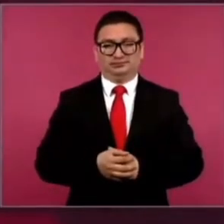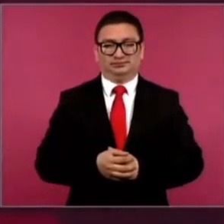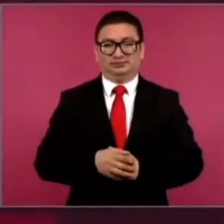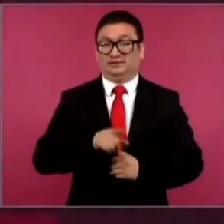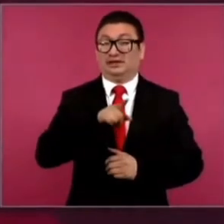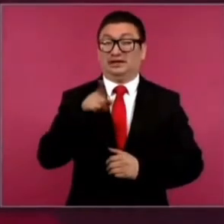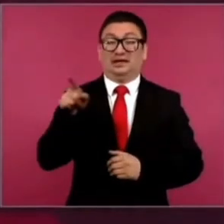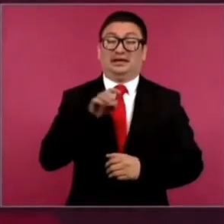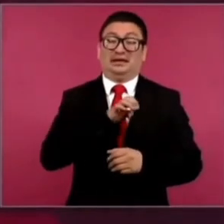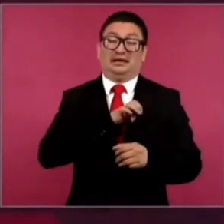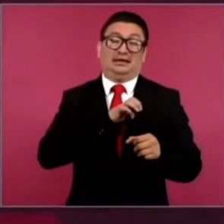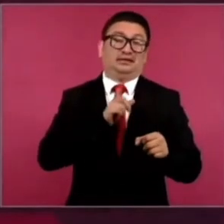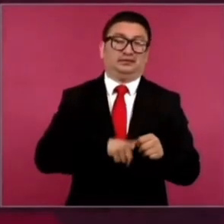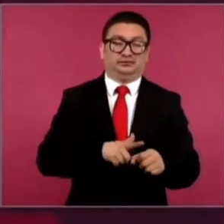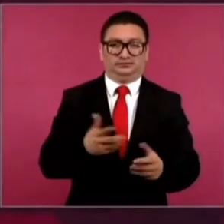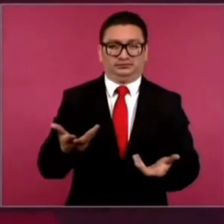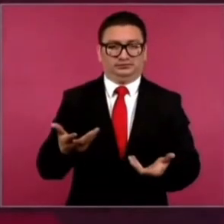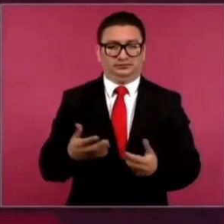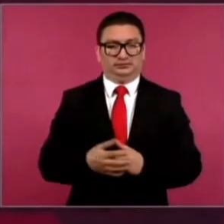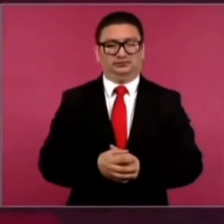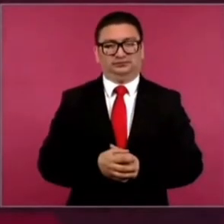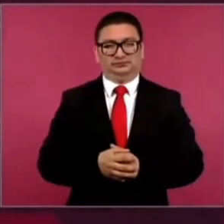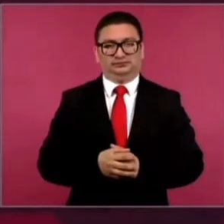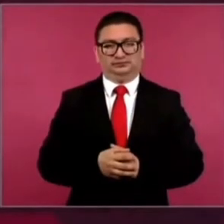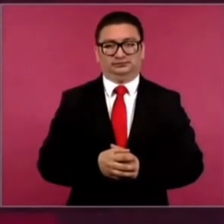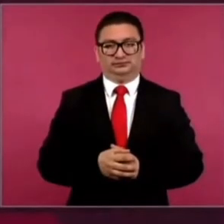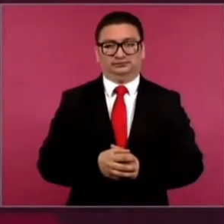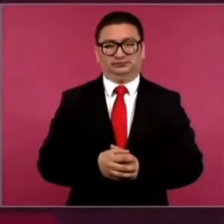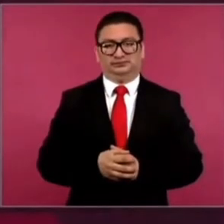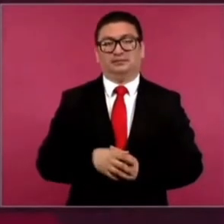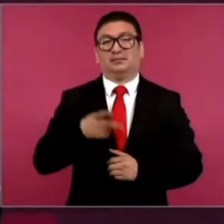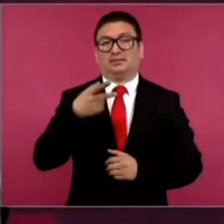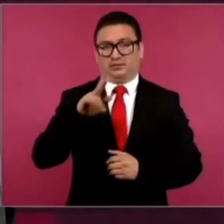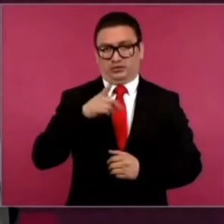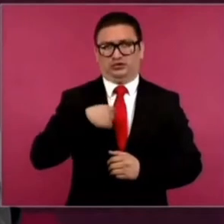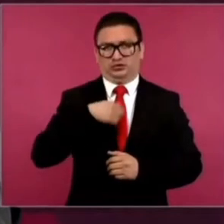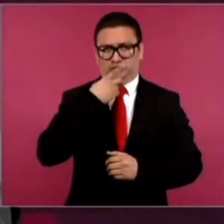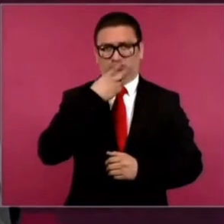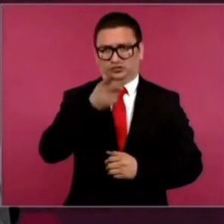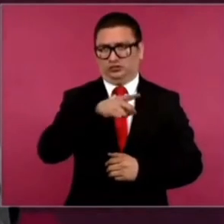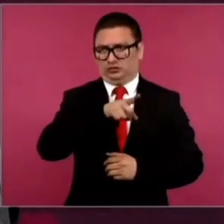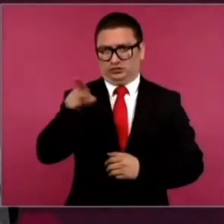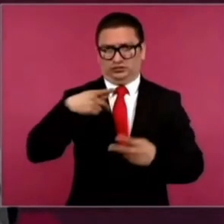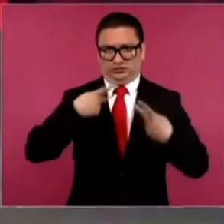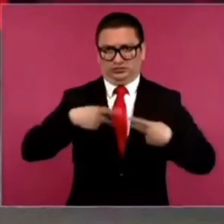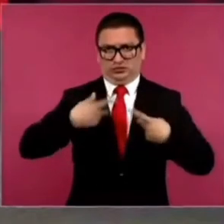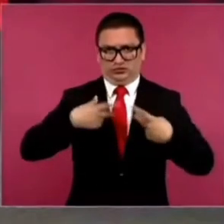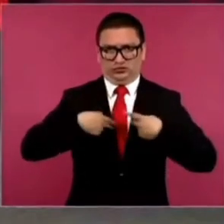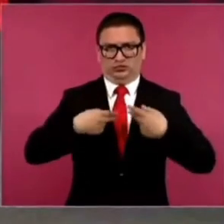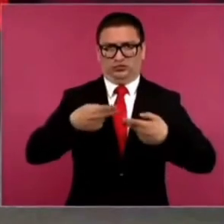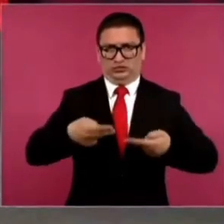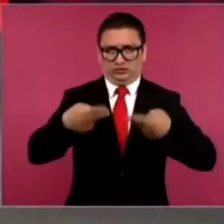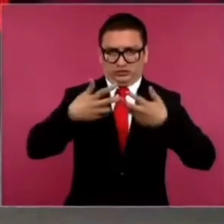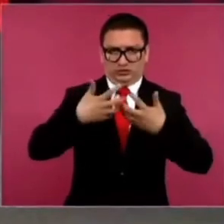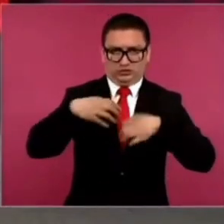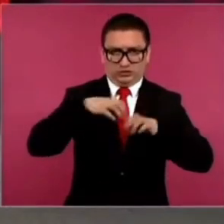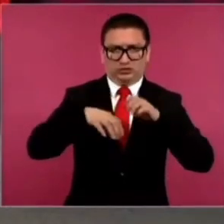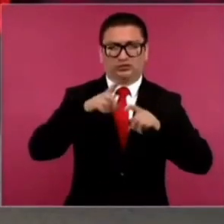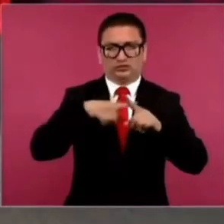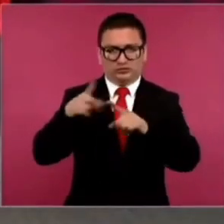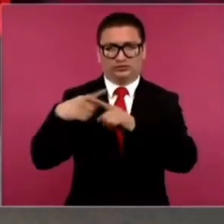muy especiales. Pero sí, le puedo decir a los accionistas que